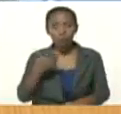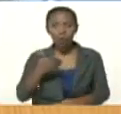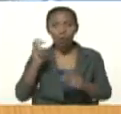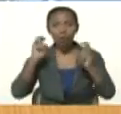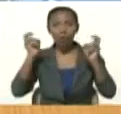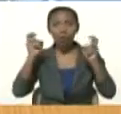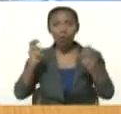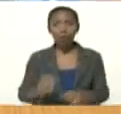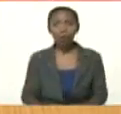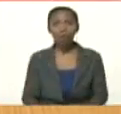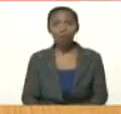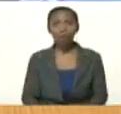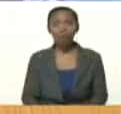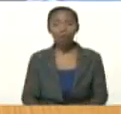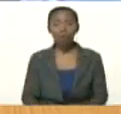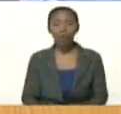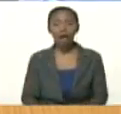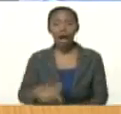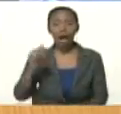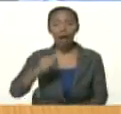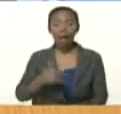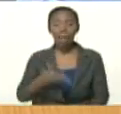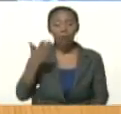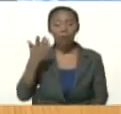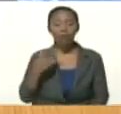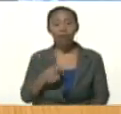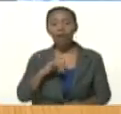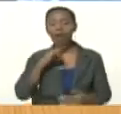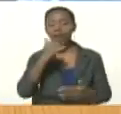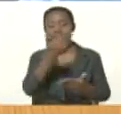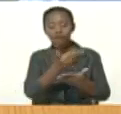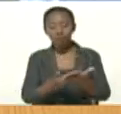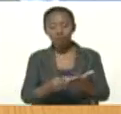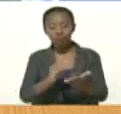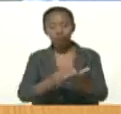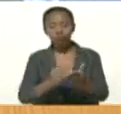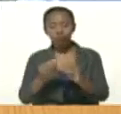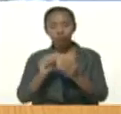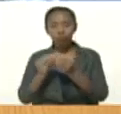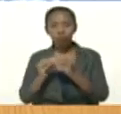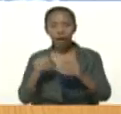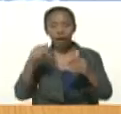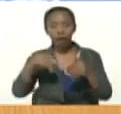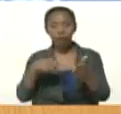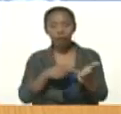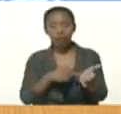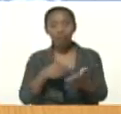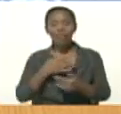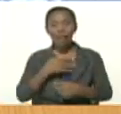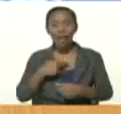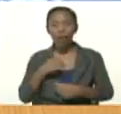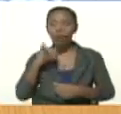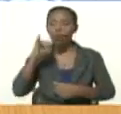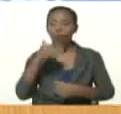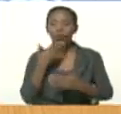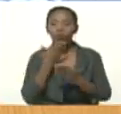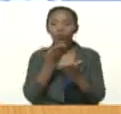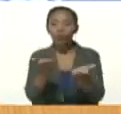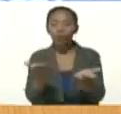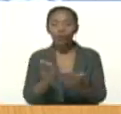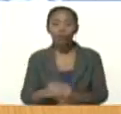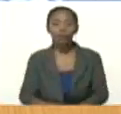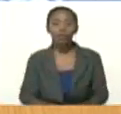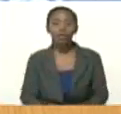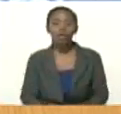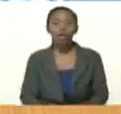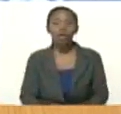un decreto muy importante que quiero firmar y anunciar. Se trata del decreto por medio